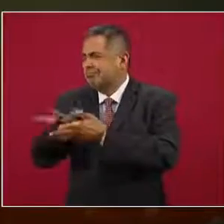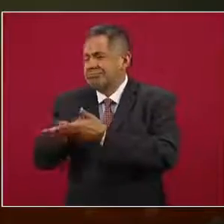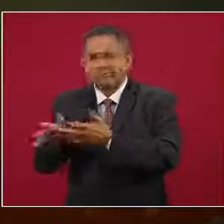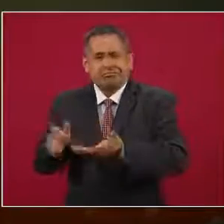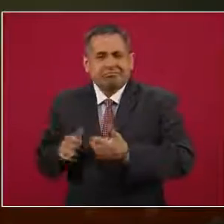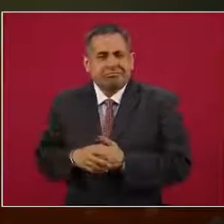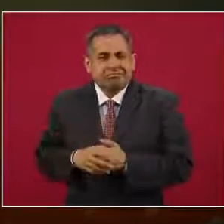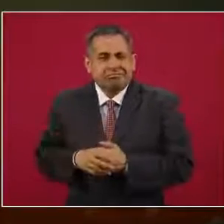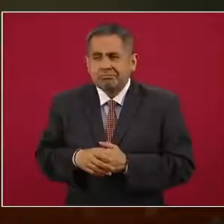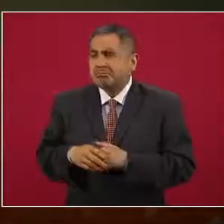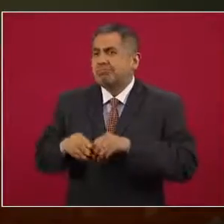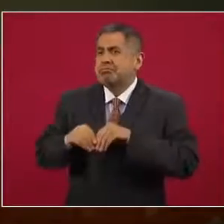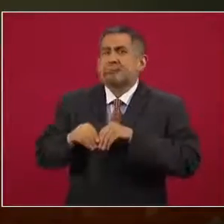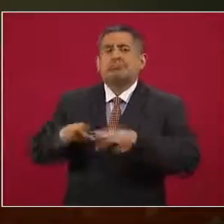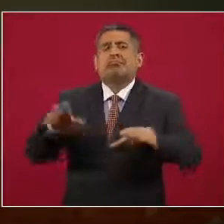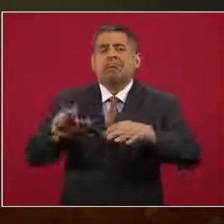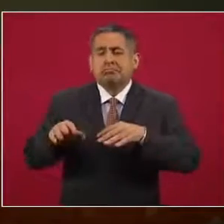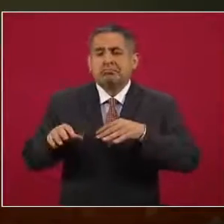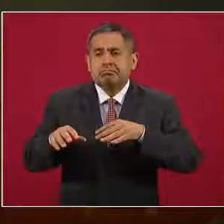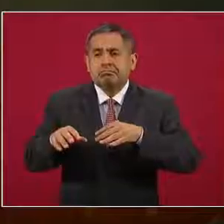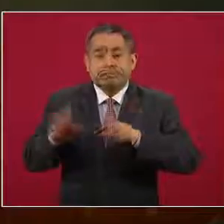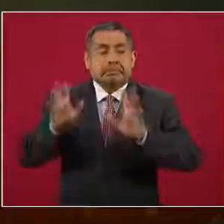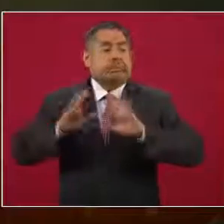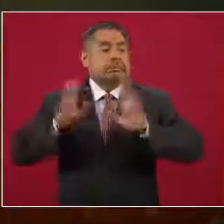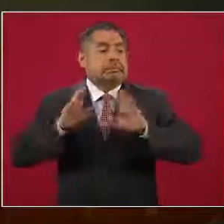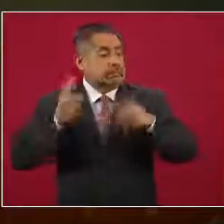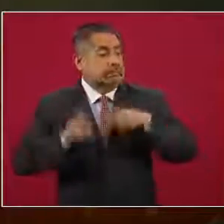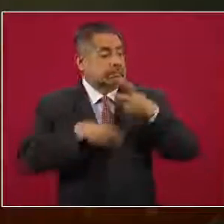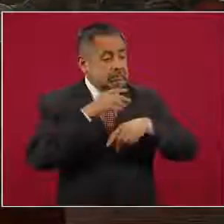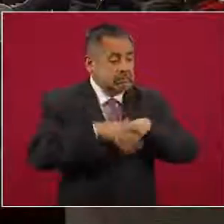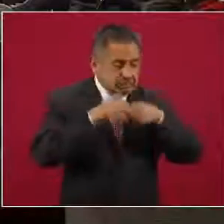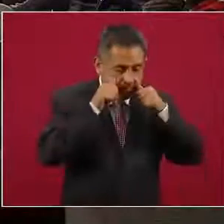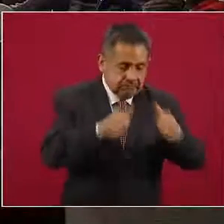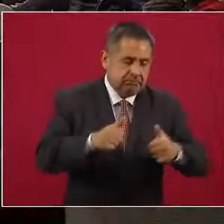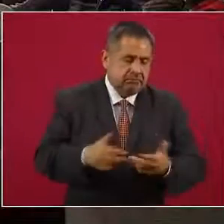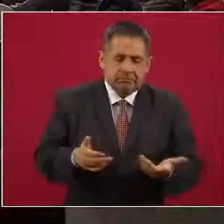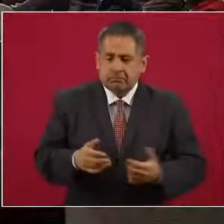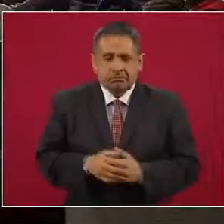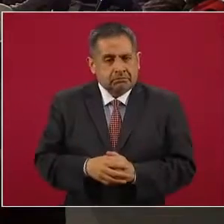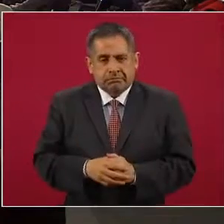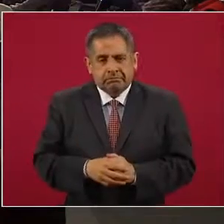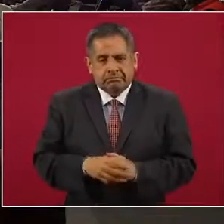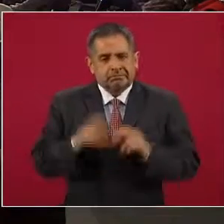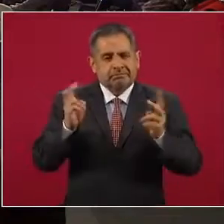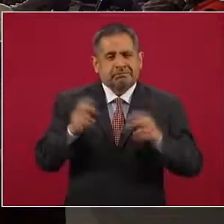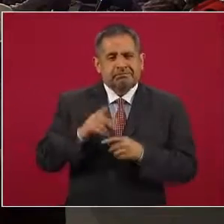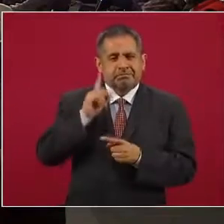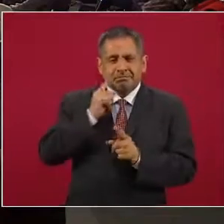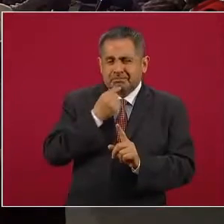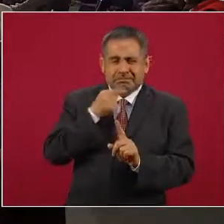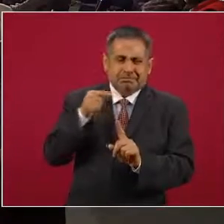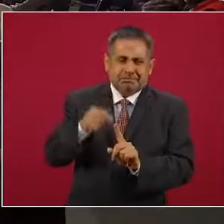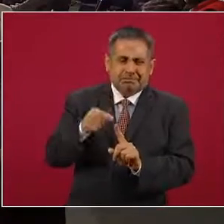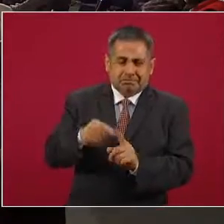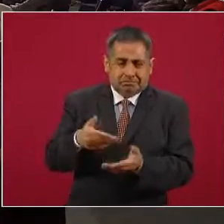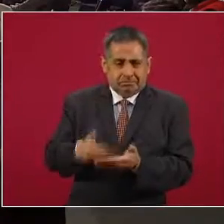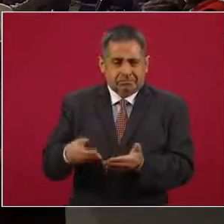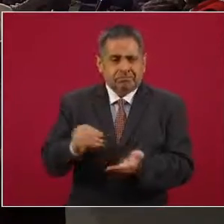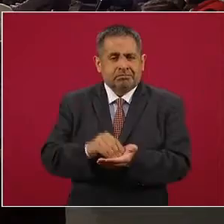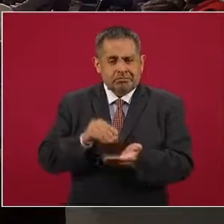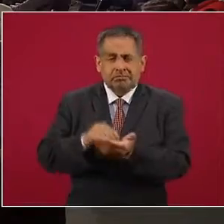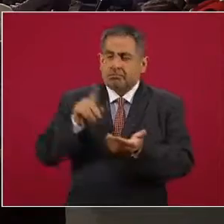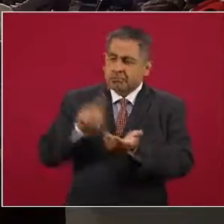hasta que se da a conocer en medios de comunicación que se le pone atención a este tema. Una niña que hasta ahorita